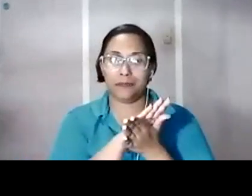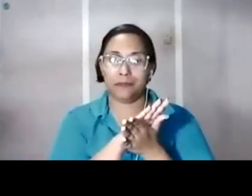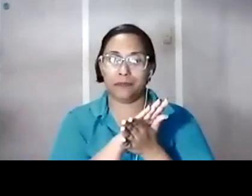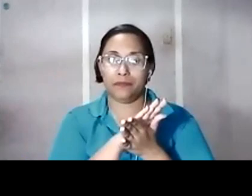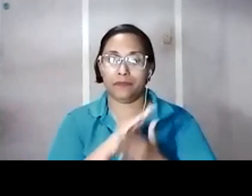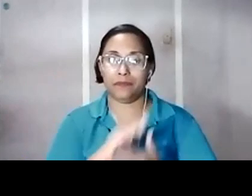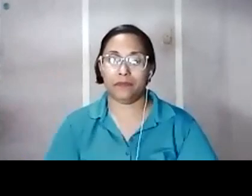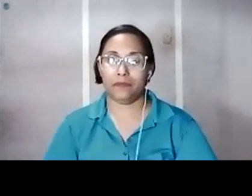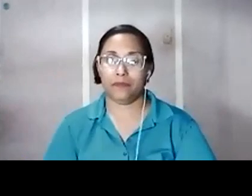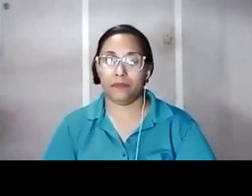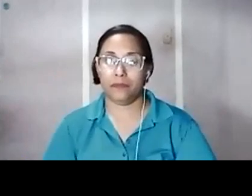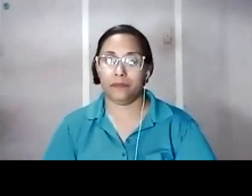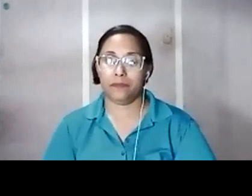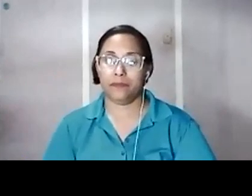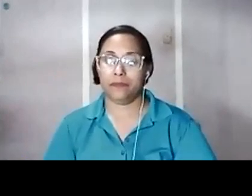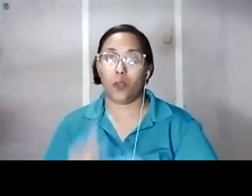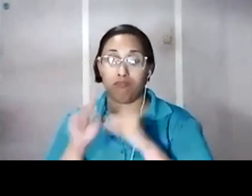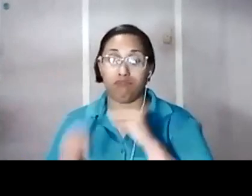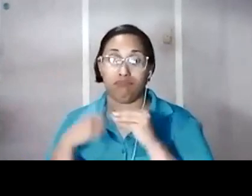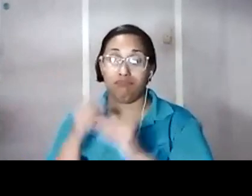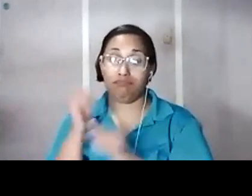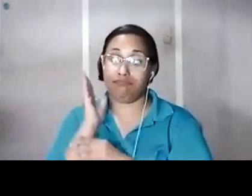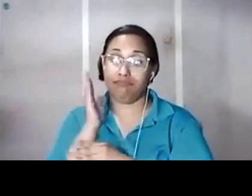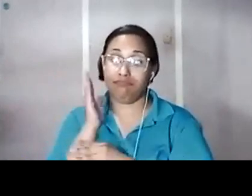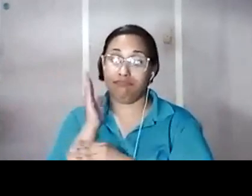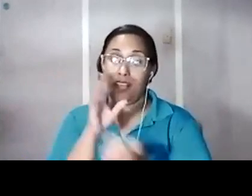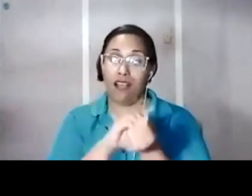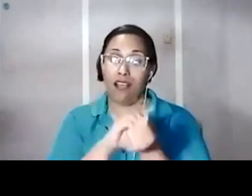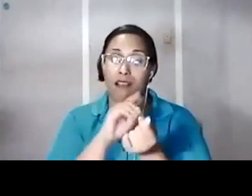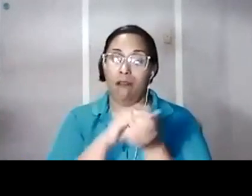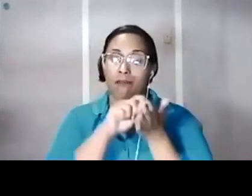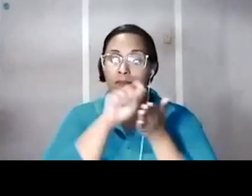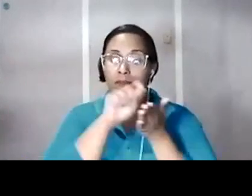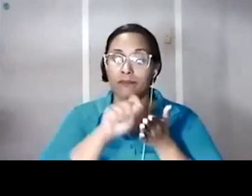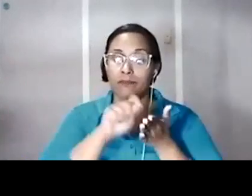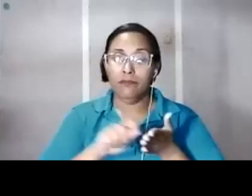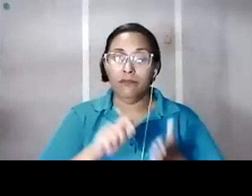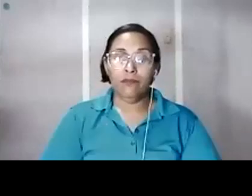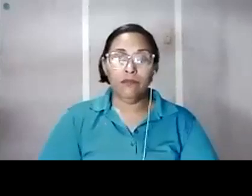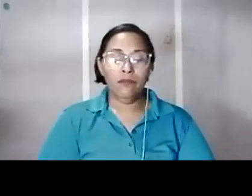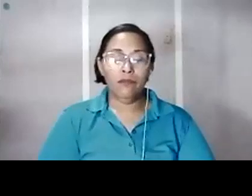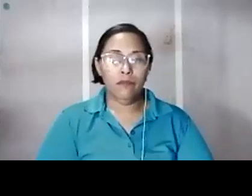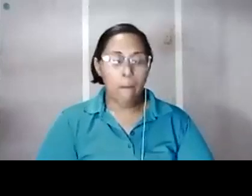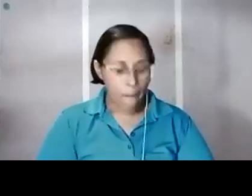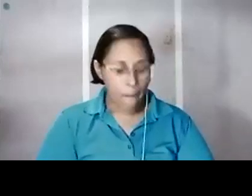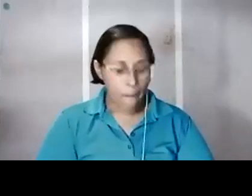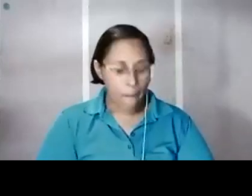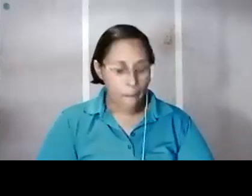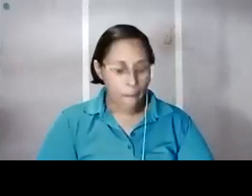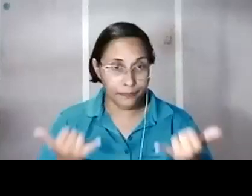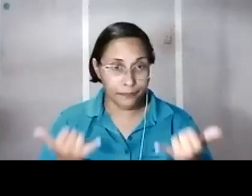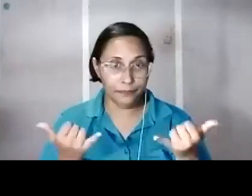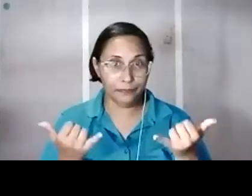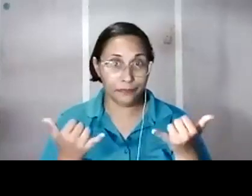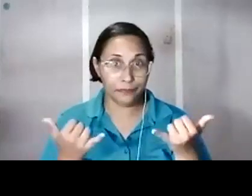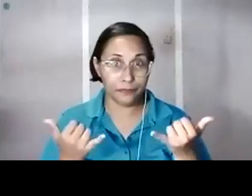es sobre el discurso médico en la literatura. Hoy tenía esto